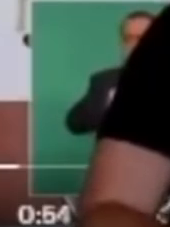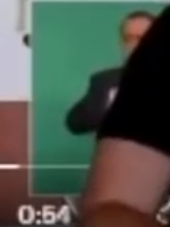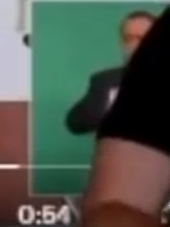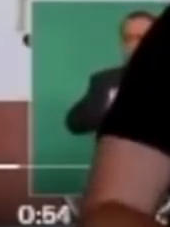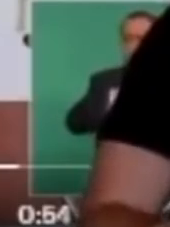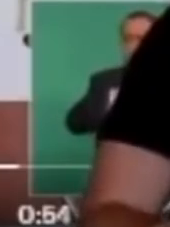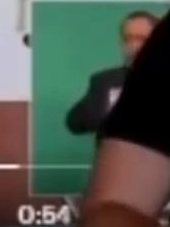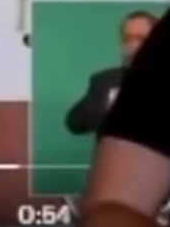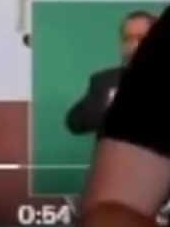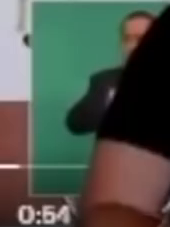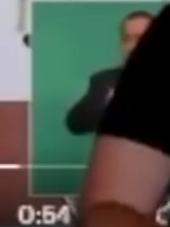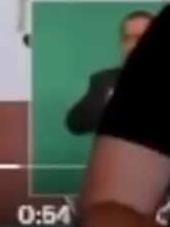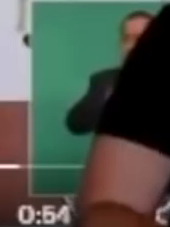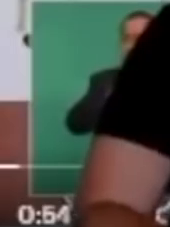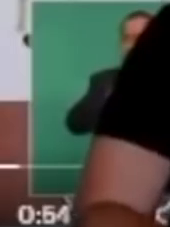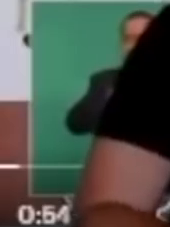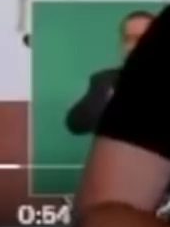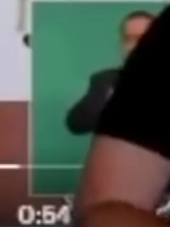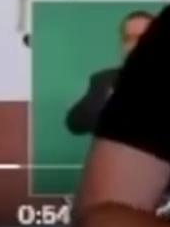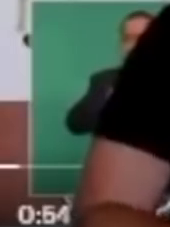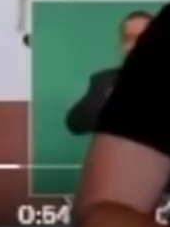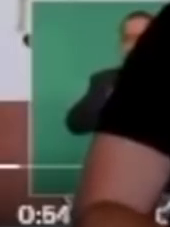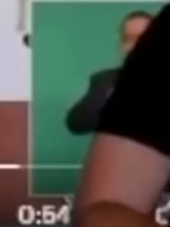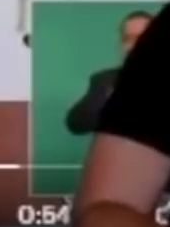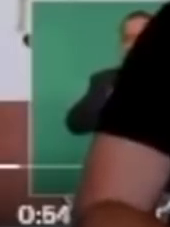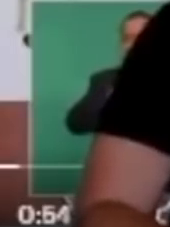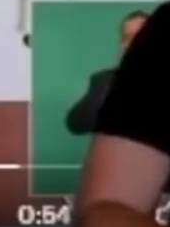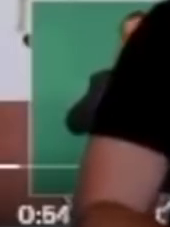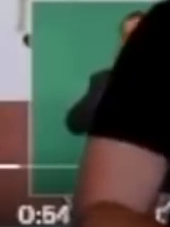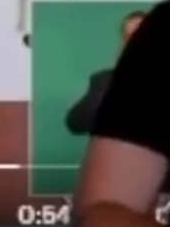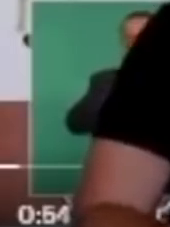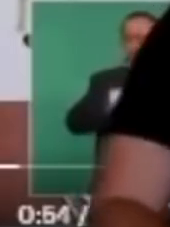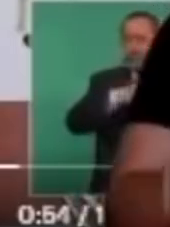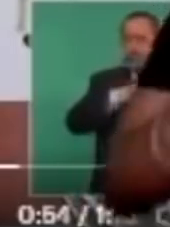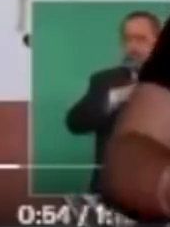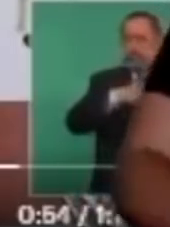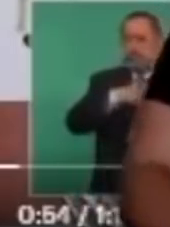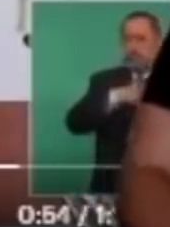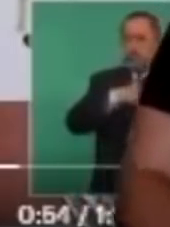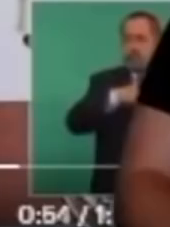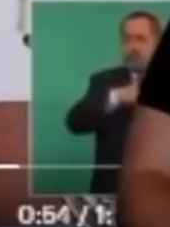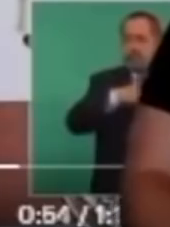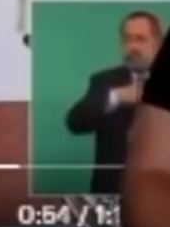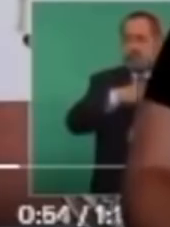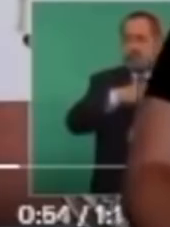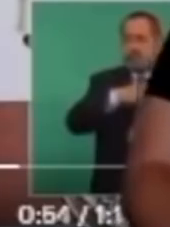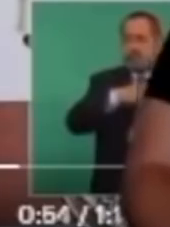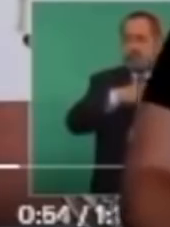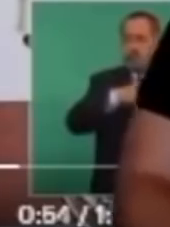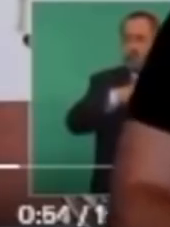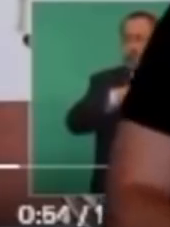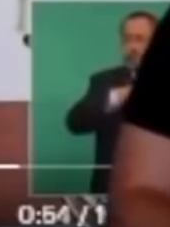pasaba con las aduanas mexicanas. Hoy, de la mano de las Fuerzas Armadas y en coordinación con la UIF, estamos limpiando de corrupción